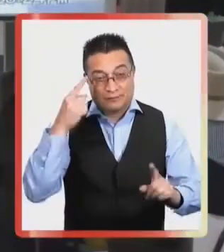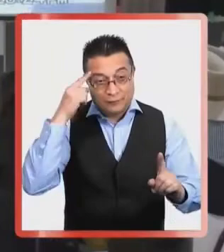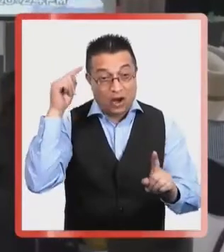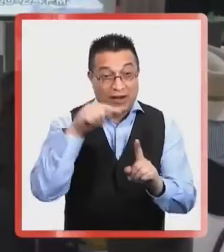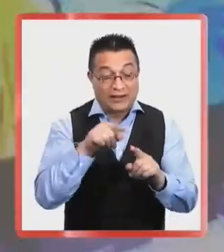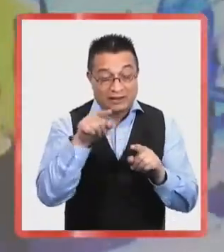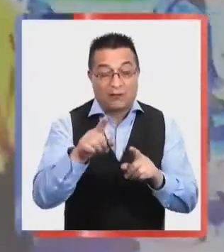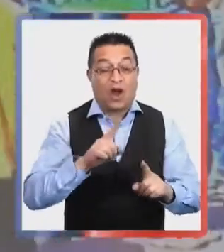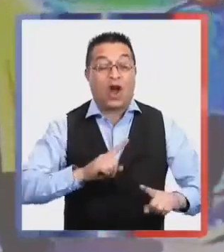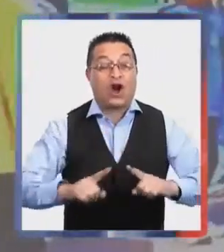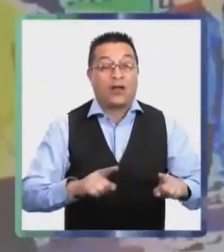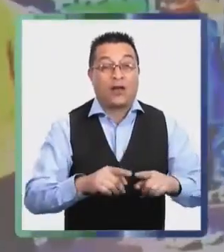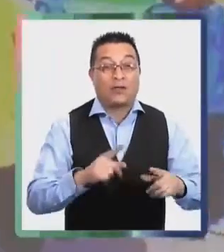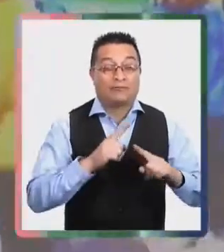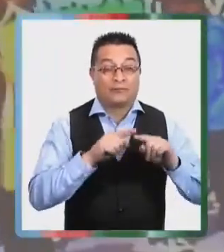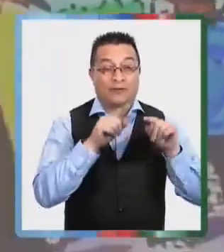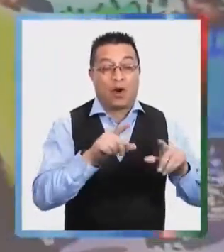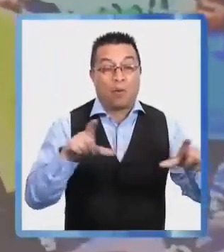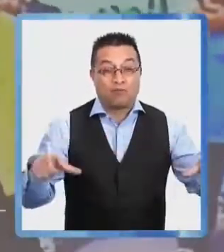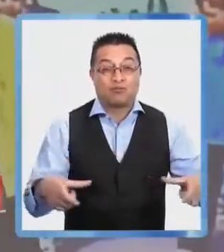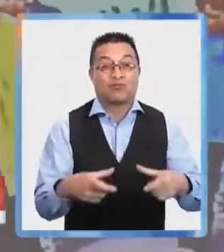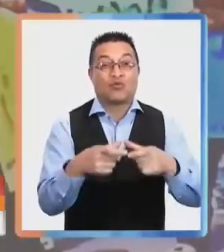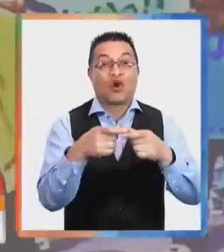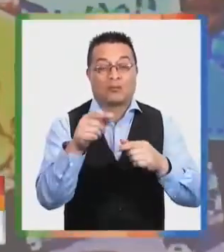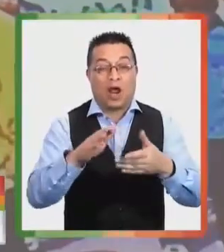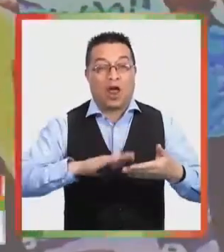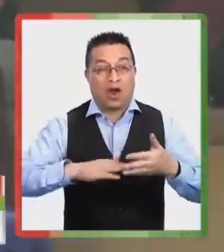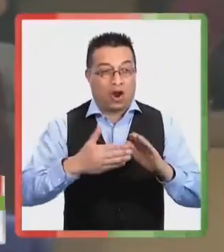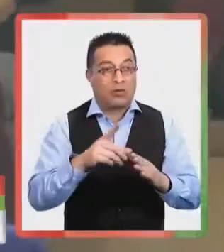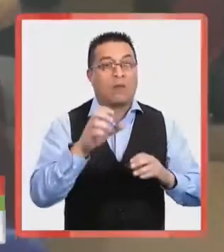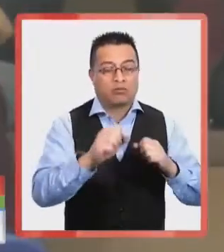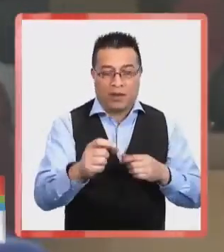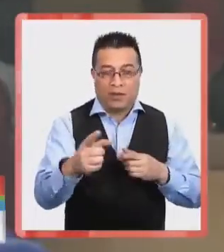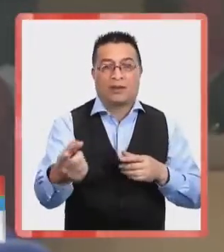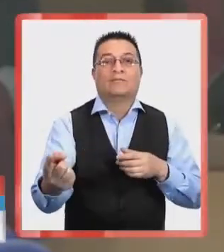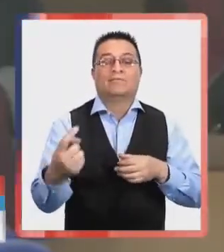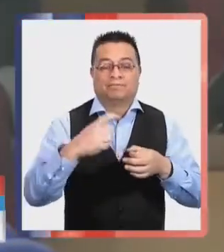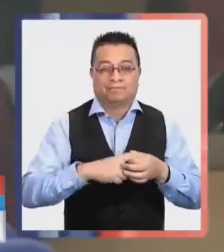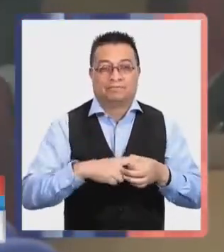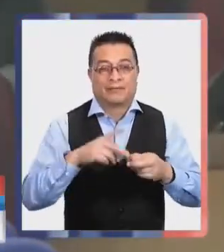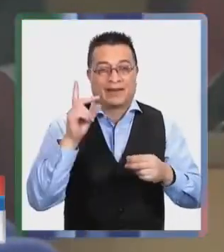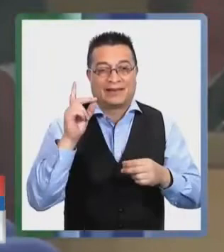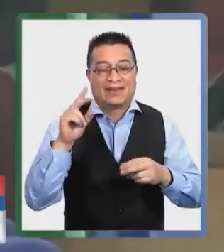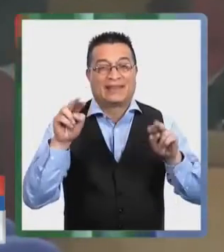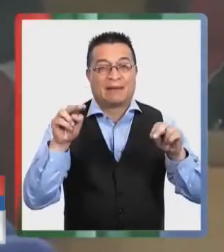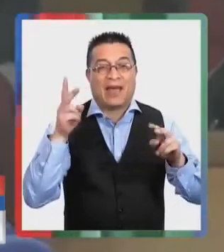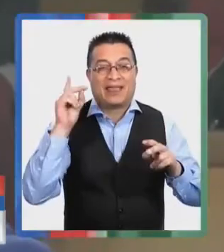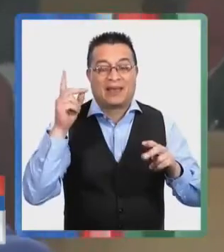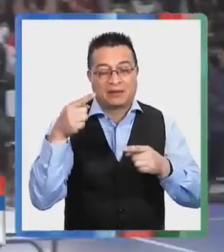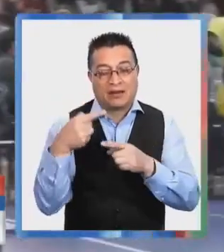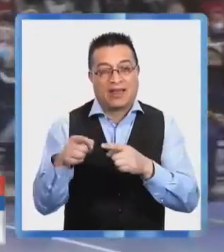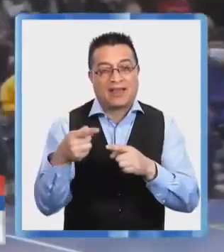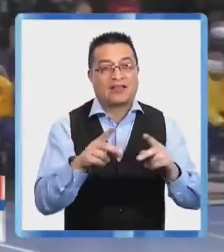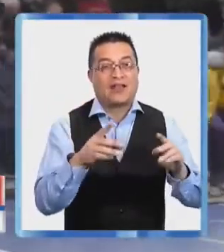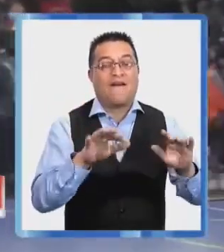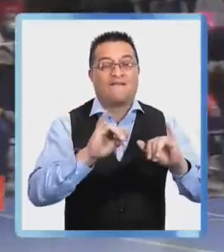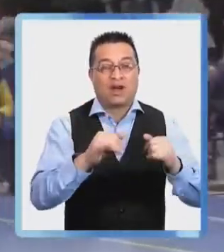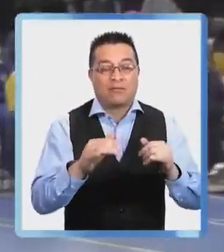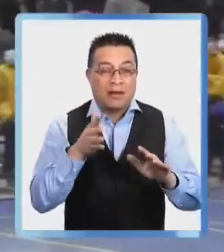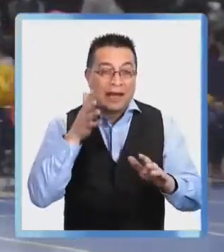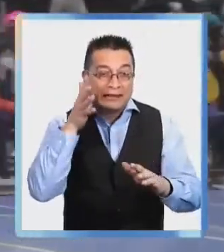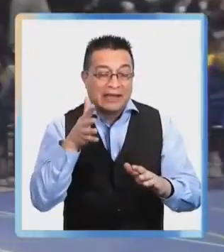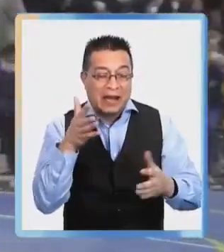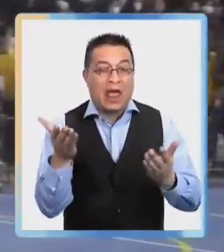El objetivo planteado por la Coordinación Pro Pucón fue generar una instancia donde la comunidad pudiese acercar al tema de la discapacidad desde variadas